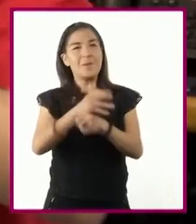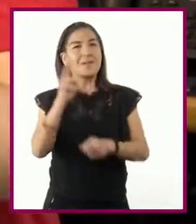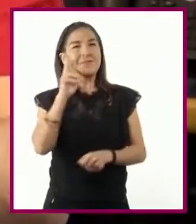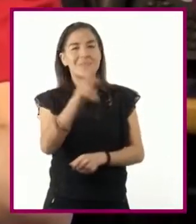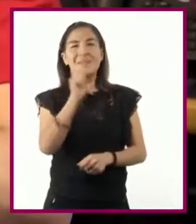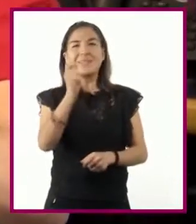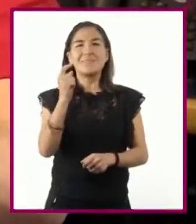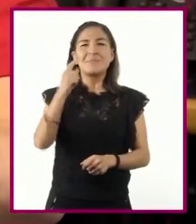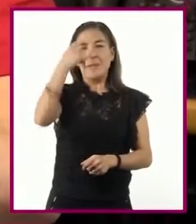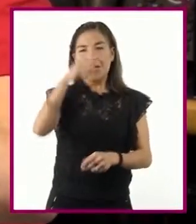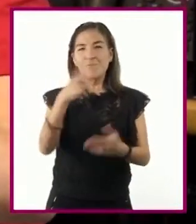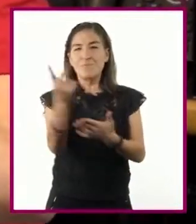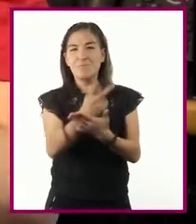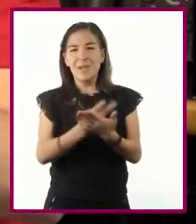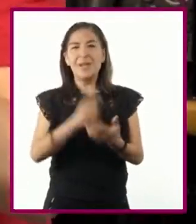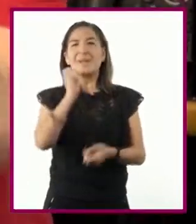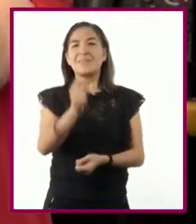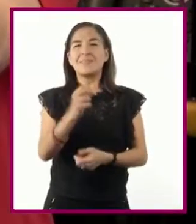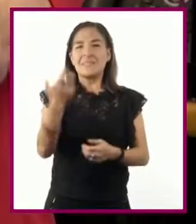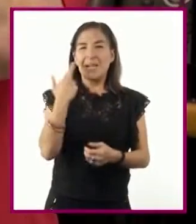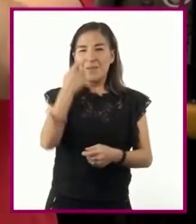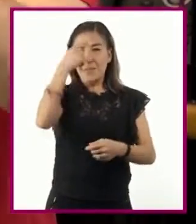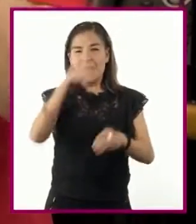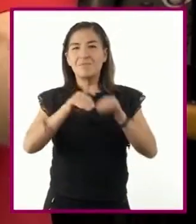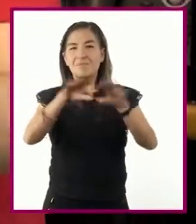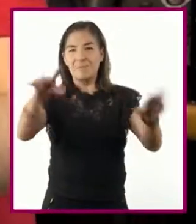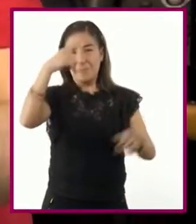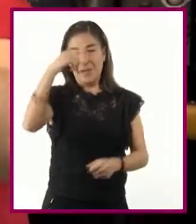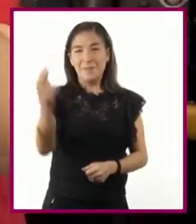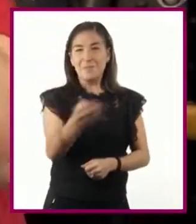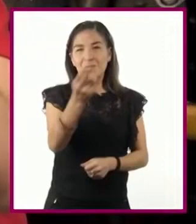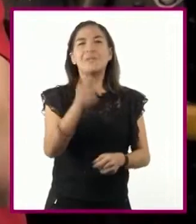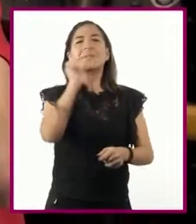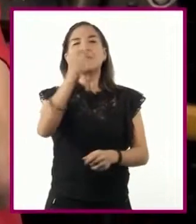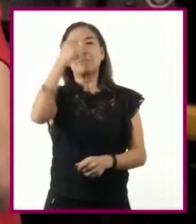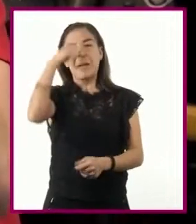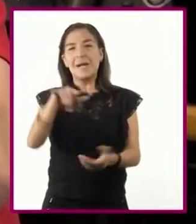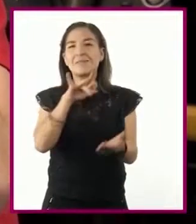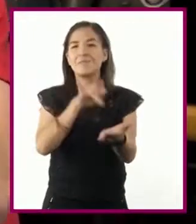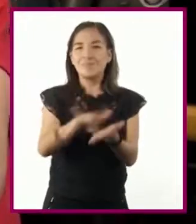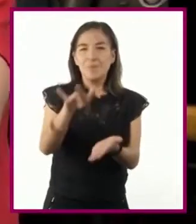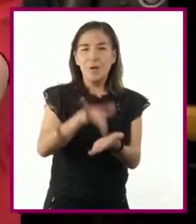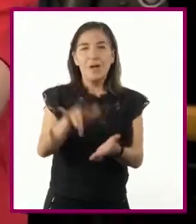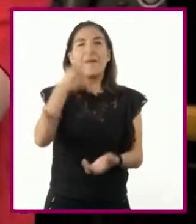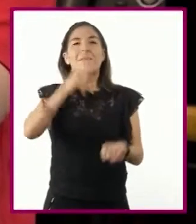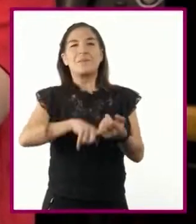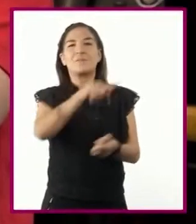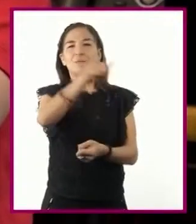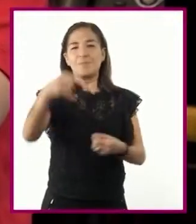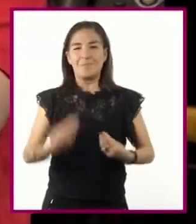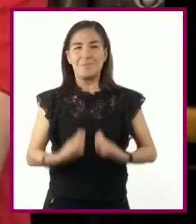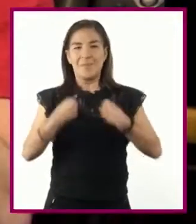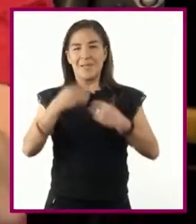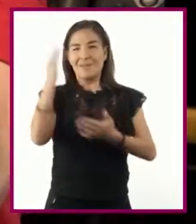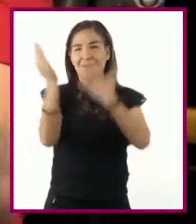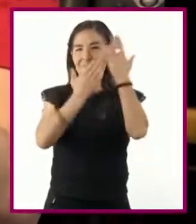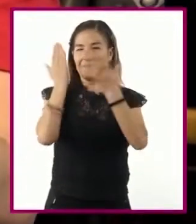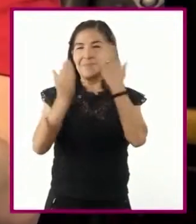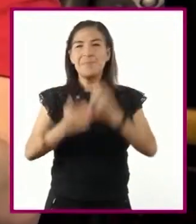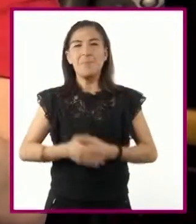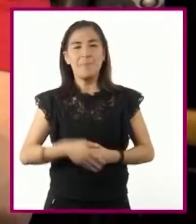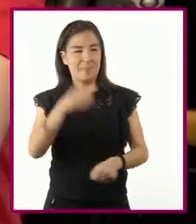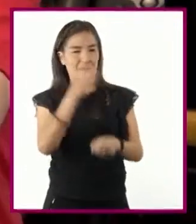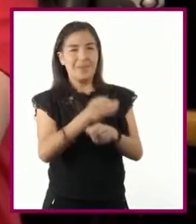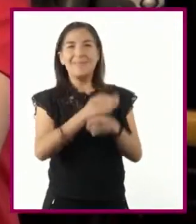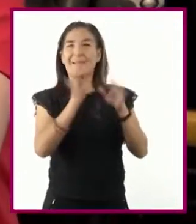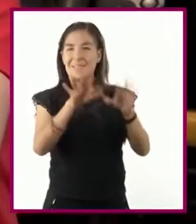atención a este programa radiofónico creado para ustedes con la intención de apoyarles en su vida académica. Como lo